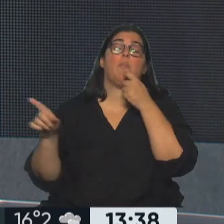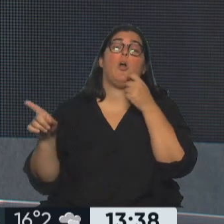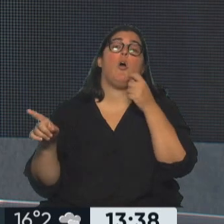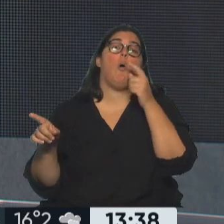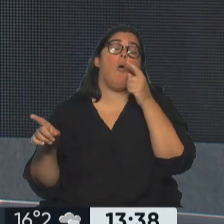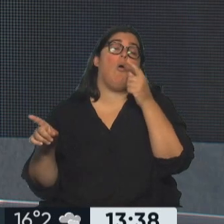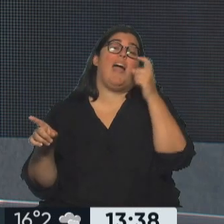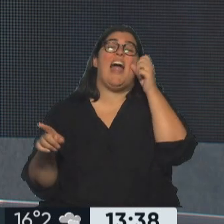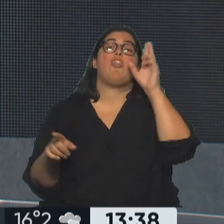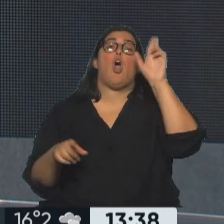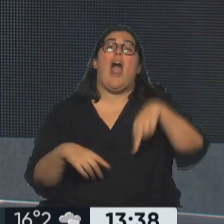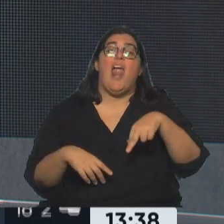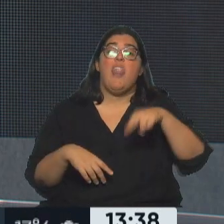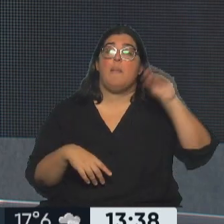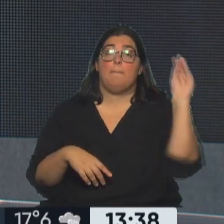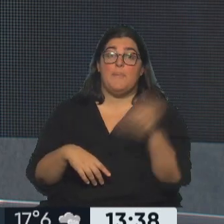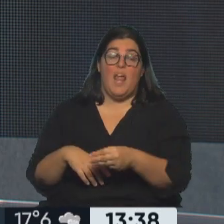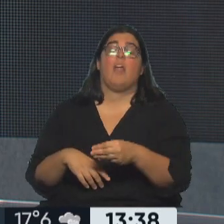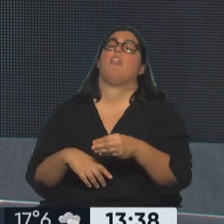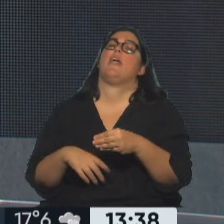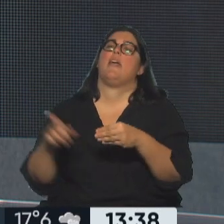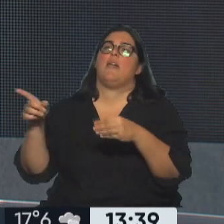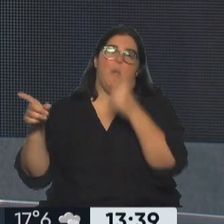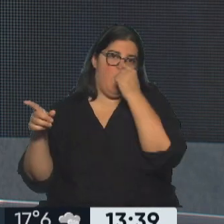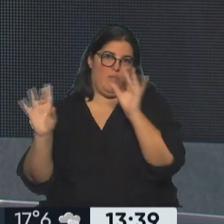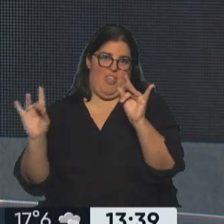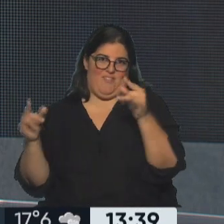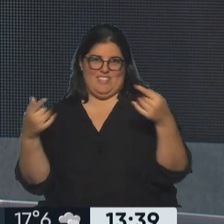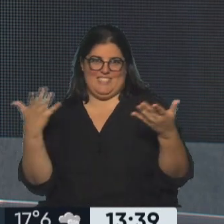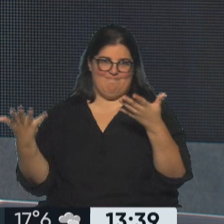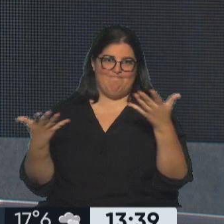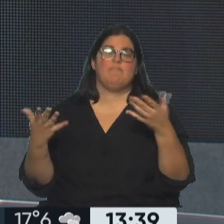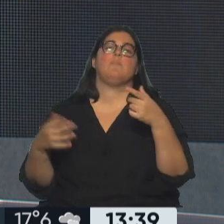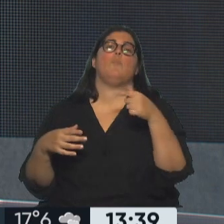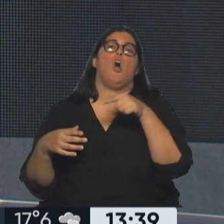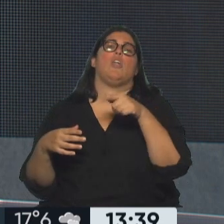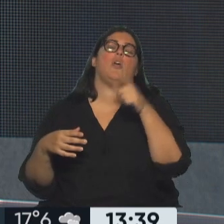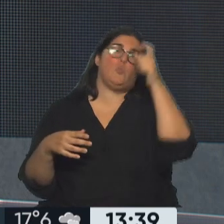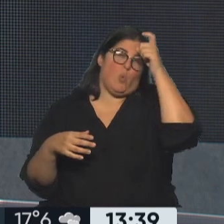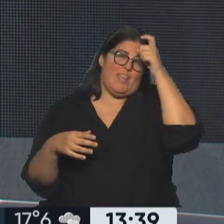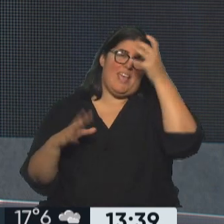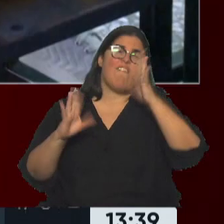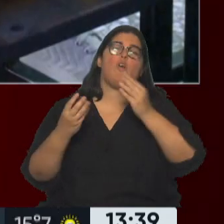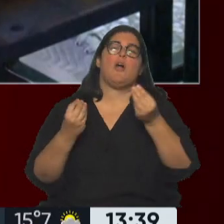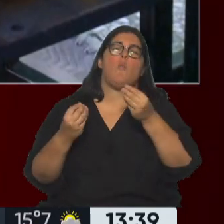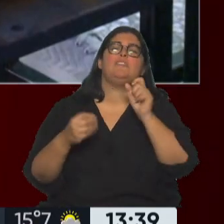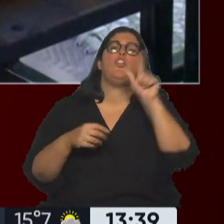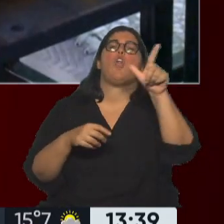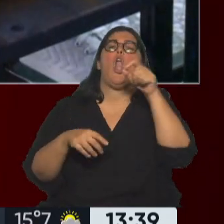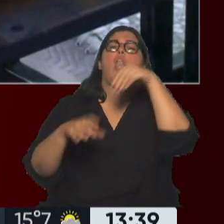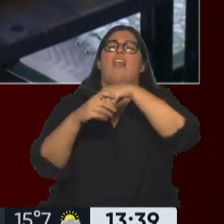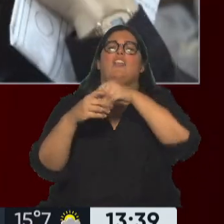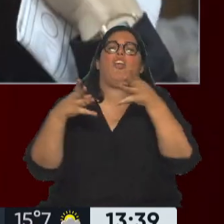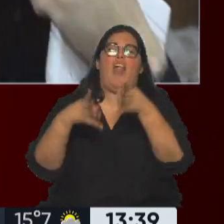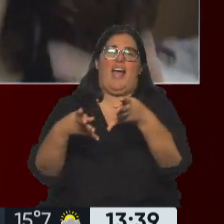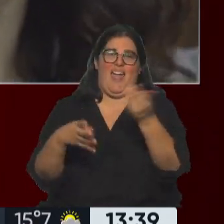más difícil de procesar, también por el rol que está jugando Turquía en la guerra y por cierto alivio que está teniendo